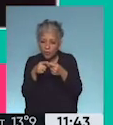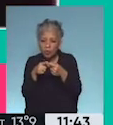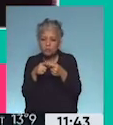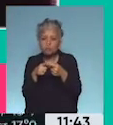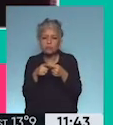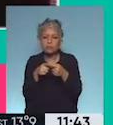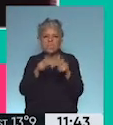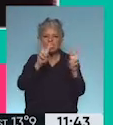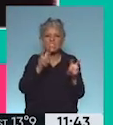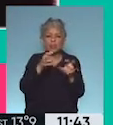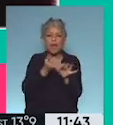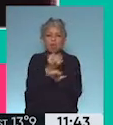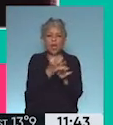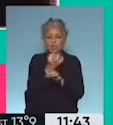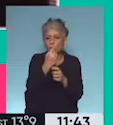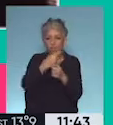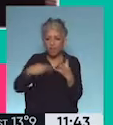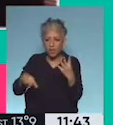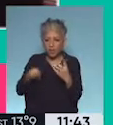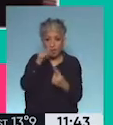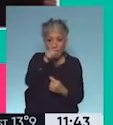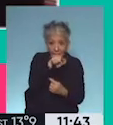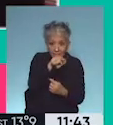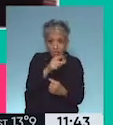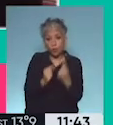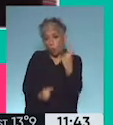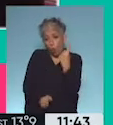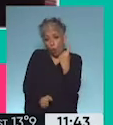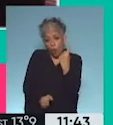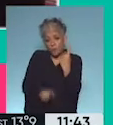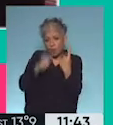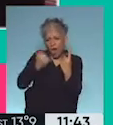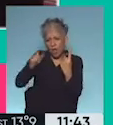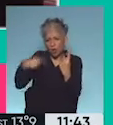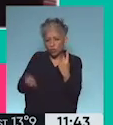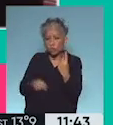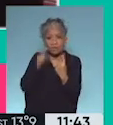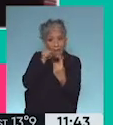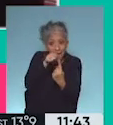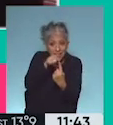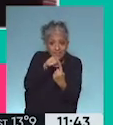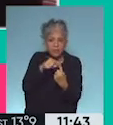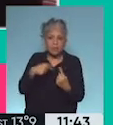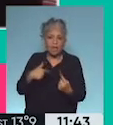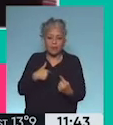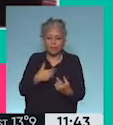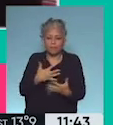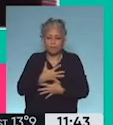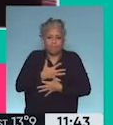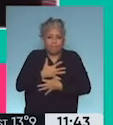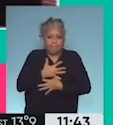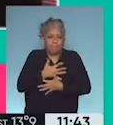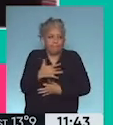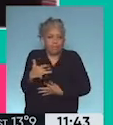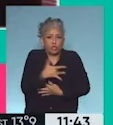contenidos educativos, de los cuales este es uno. Han hecho muchas cosas muy interesantes, y este es uno que a mí personalmente me toca mucho, porque quiero mucho